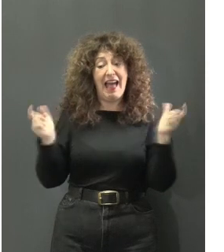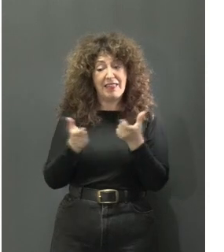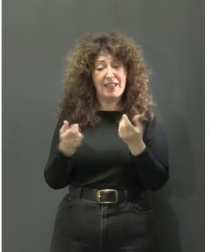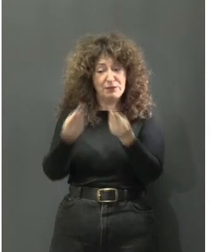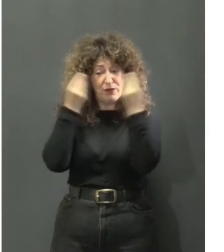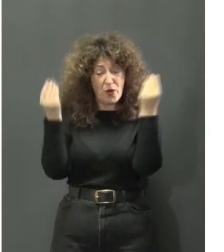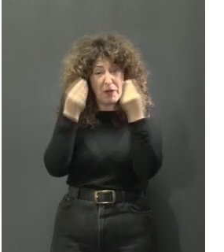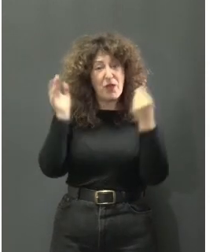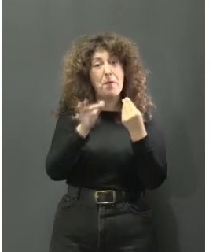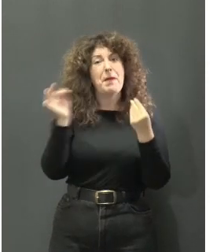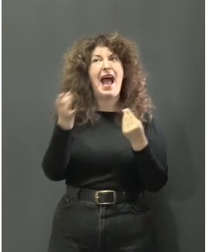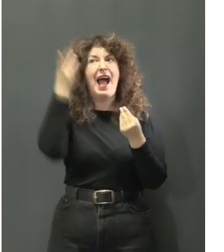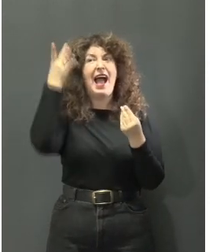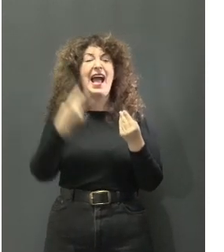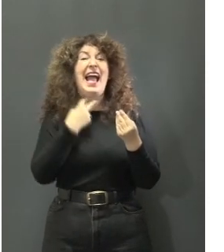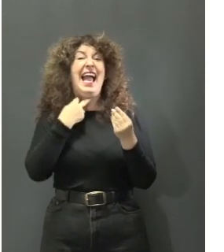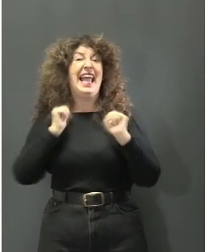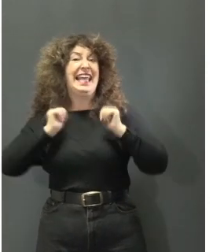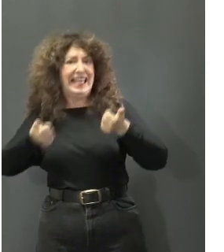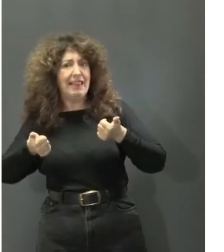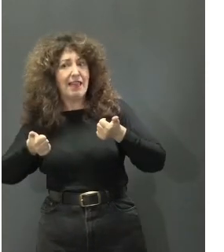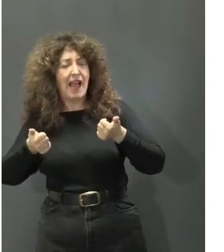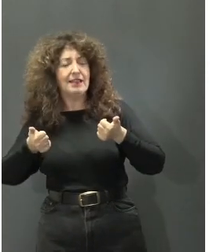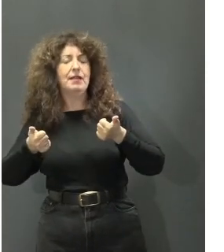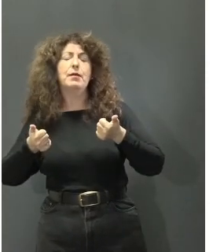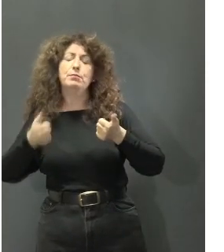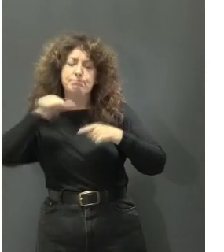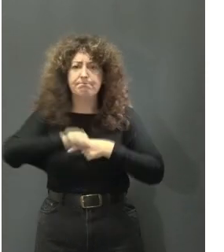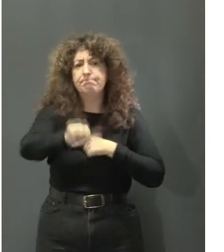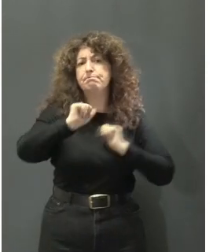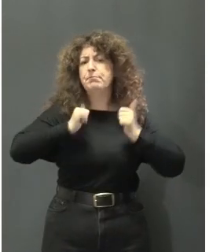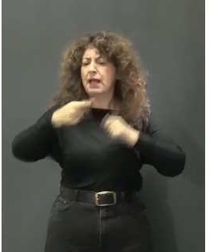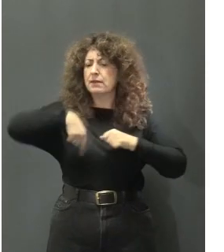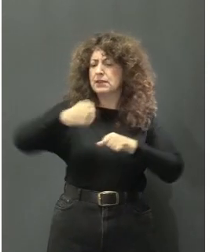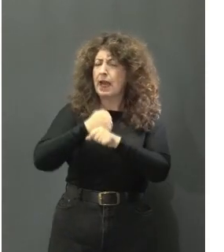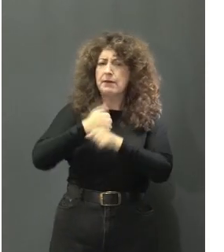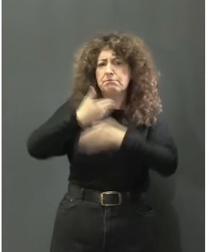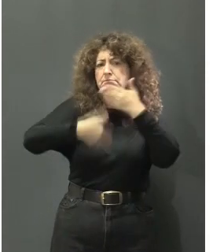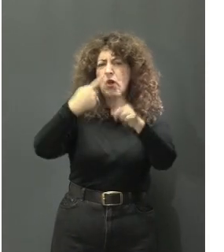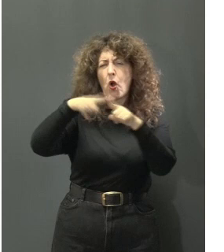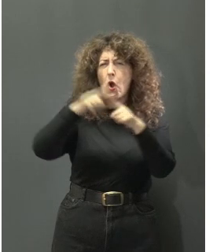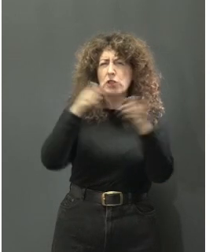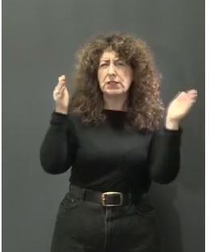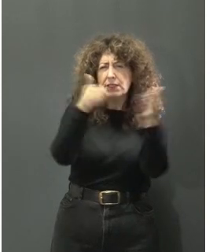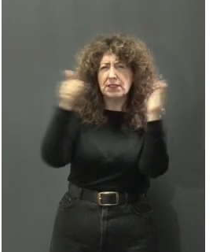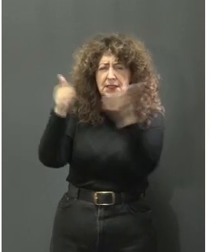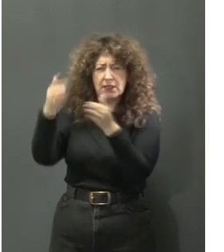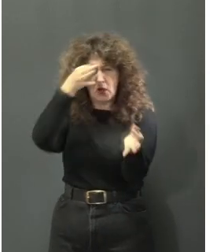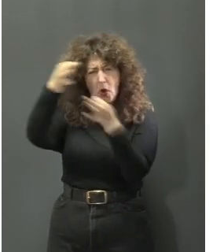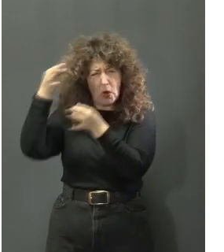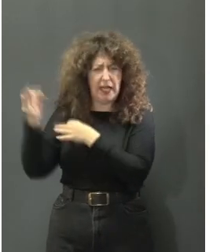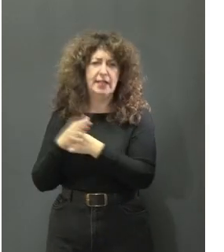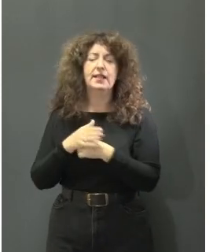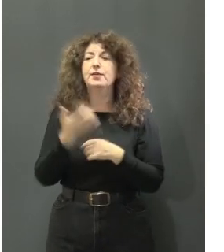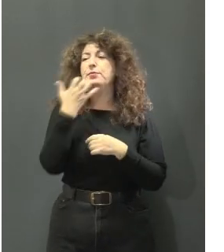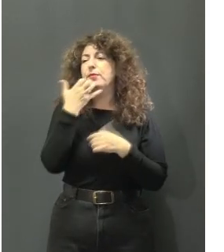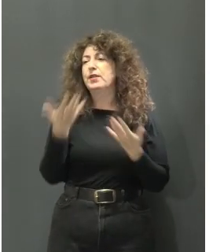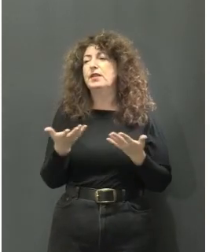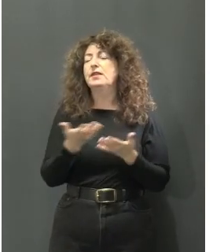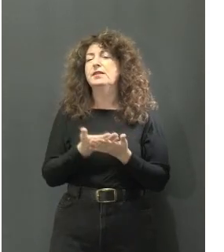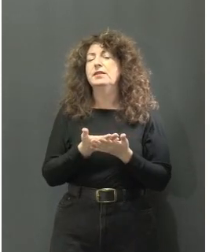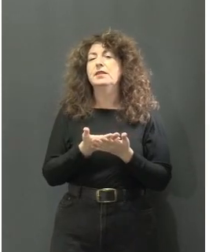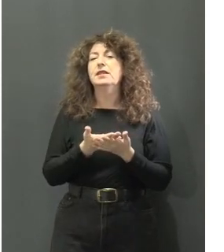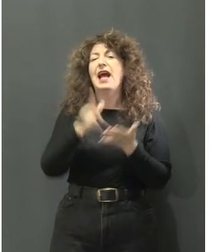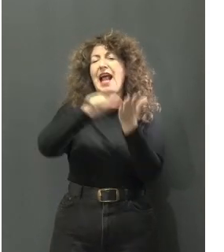a esta iniciativa, pues empezamos a trabajar en cosas concretas, ¿no? A la hora de adaptar de forma más